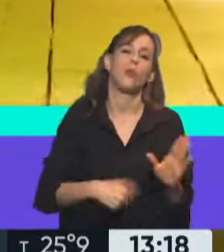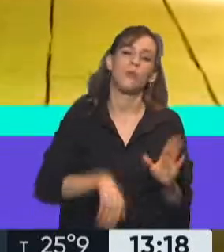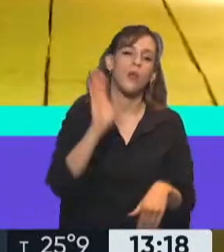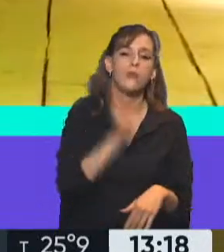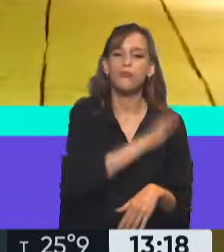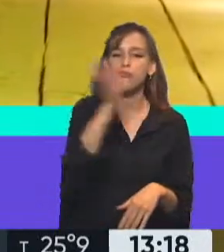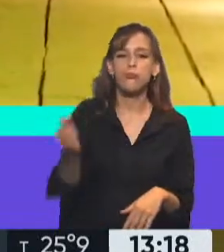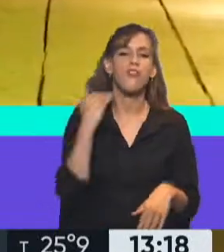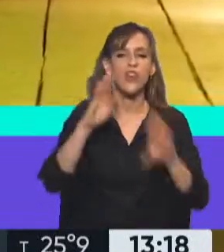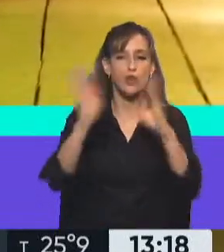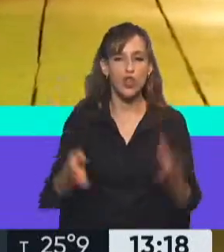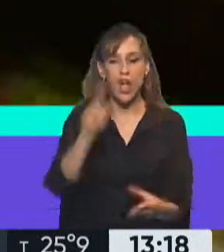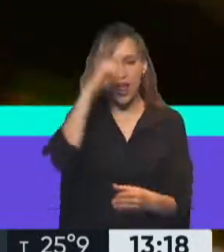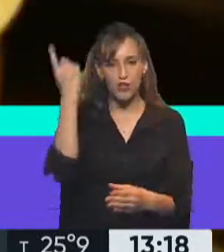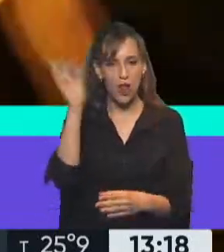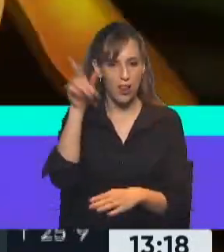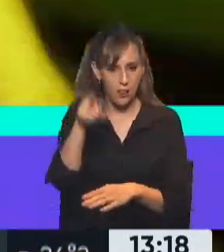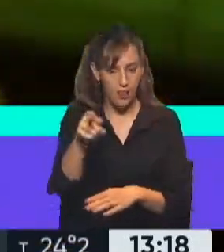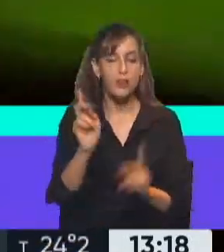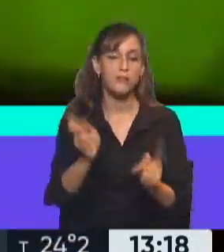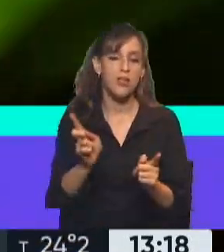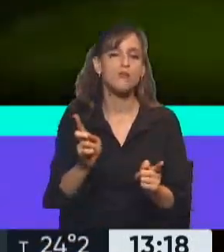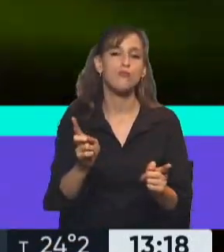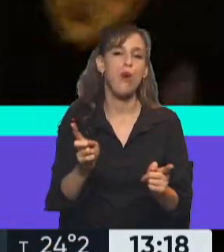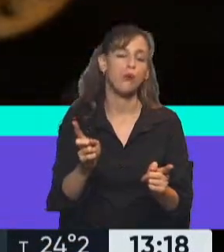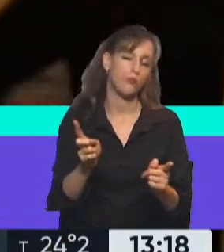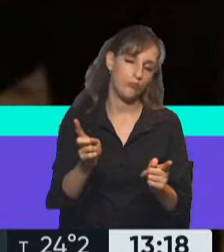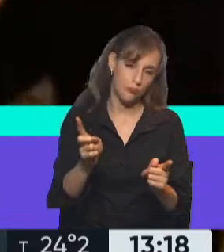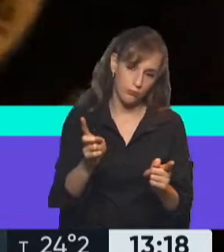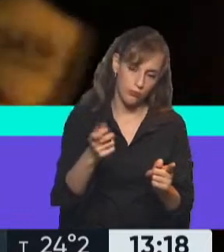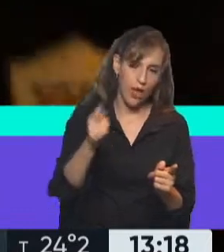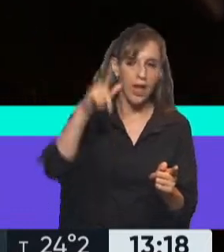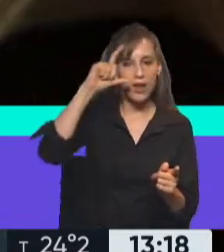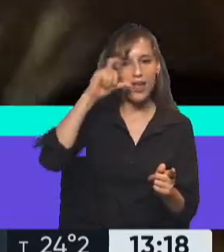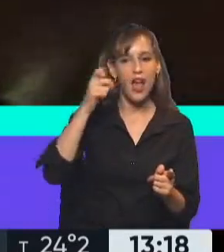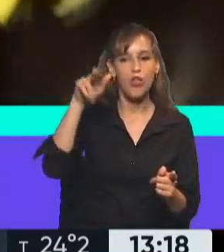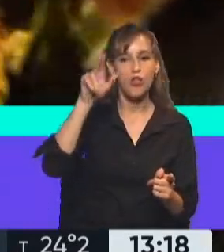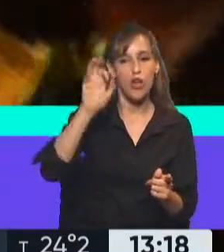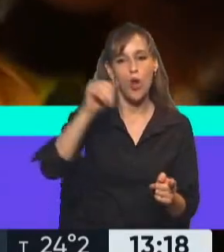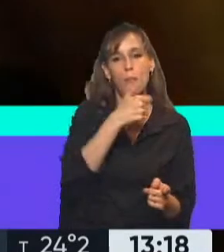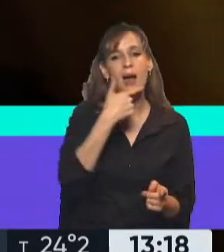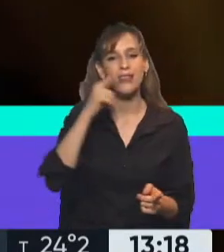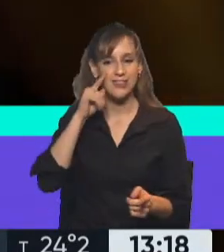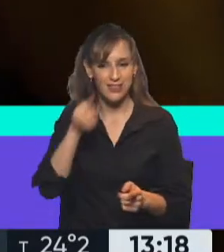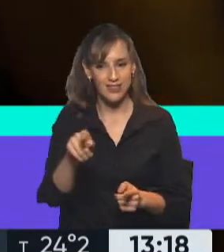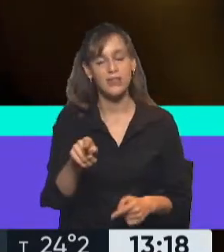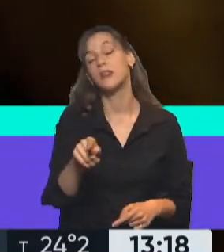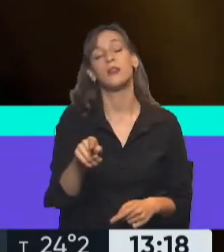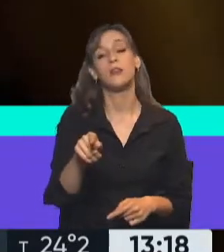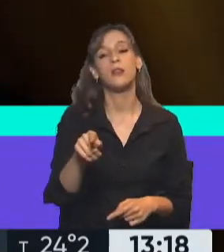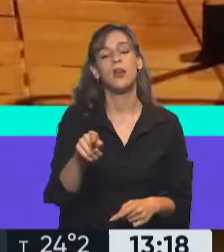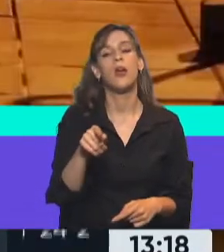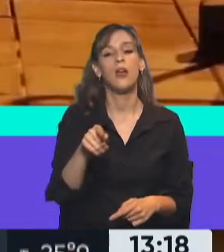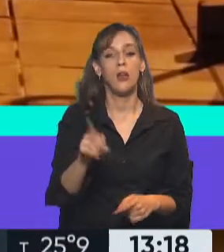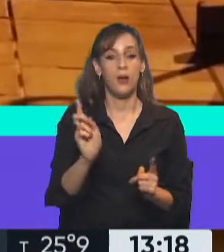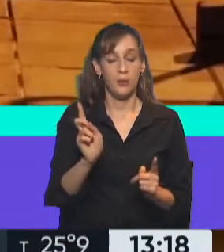de la Biblioteca Nacional con la versión de Alejandro Masi, que tiene, bueno, ha tenido la presencia de Susie Shock allí con Chica